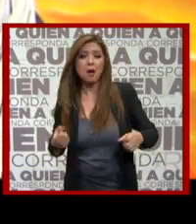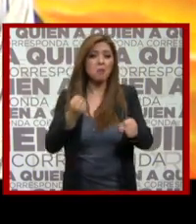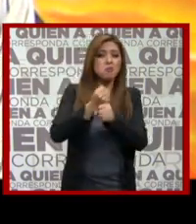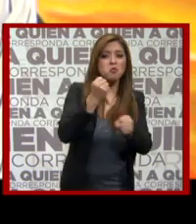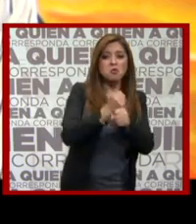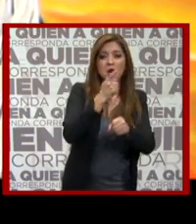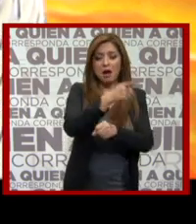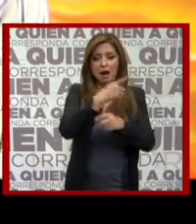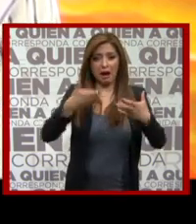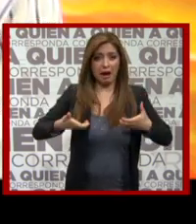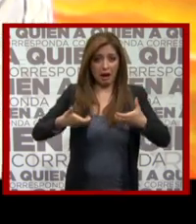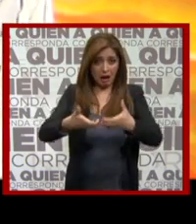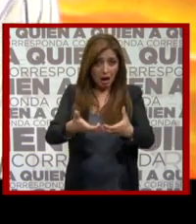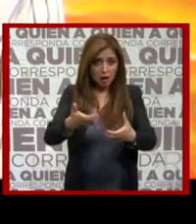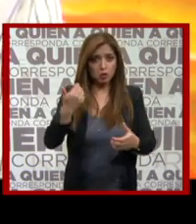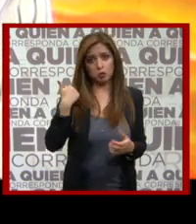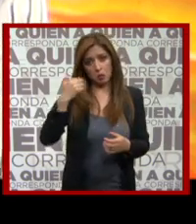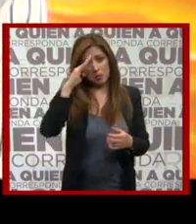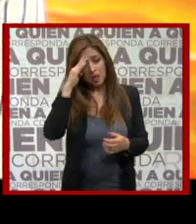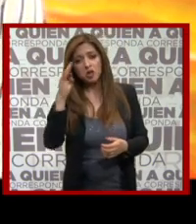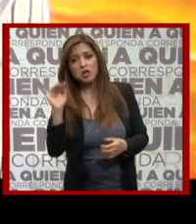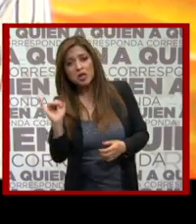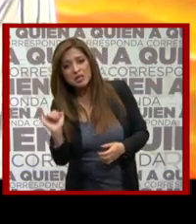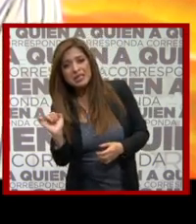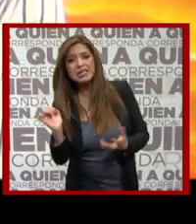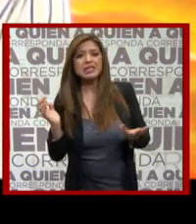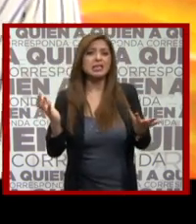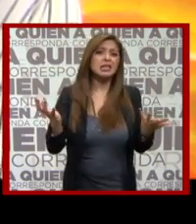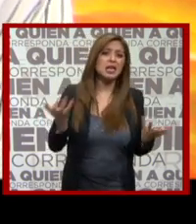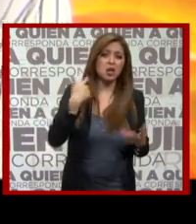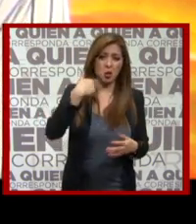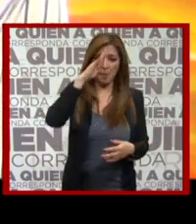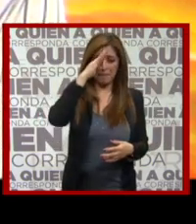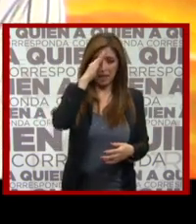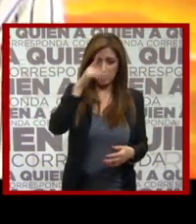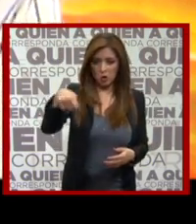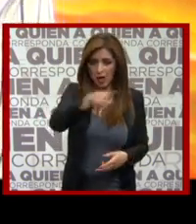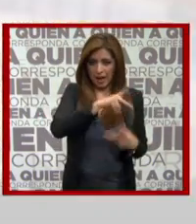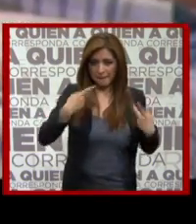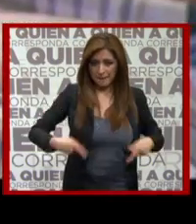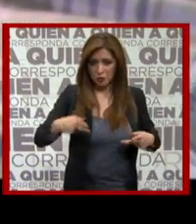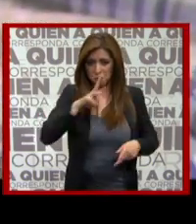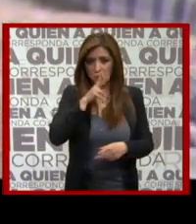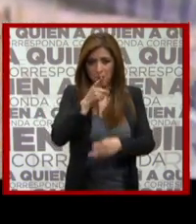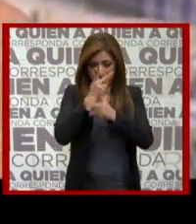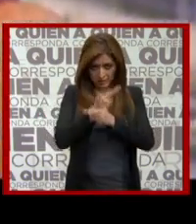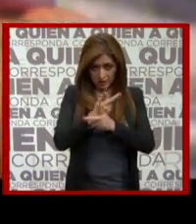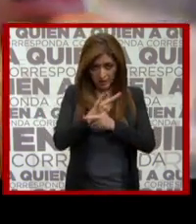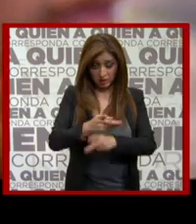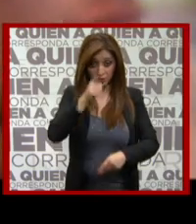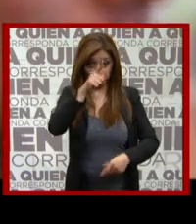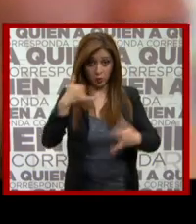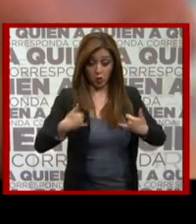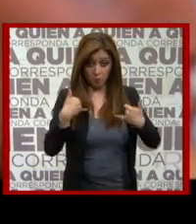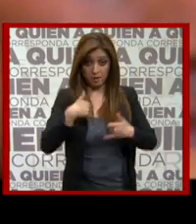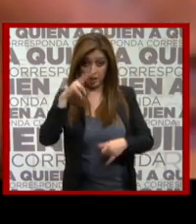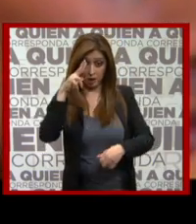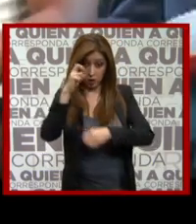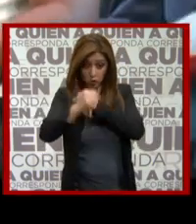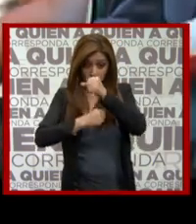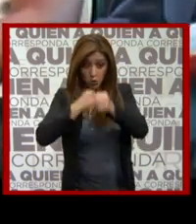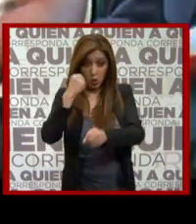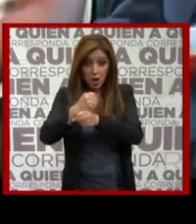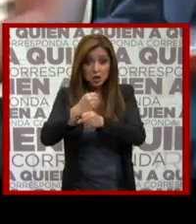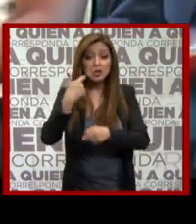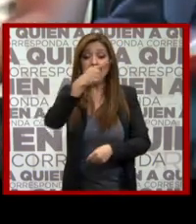calles. Y adentro como que sí, como que fue ya más paciencia la gente y todo el jale. El joven de 18 años considera que